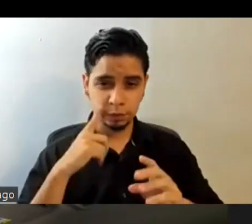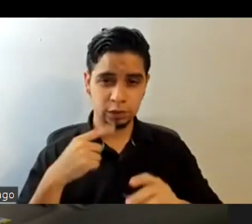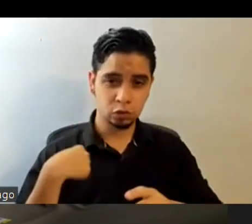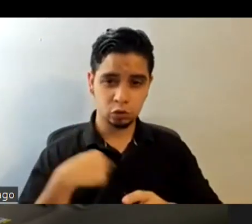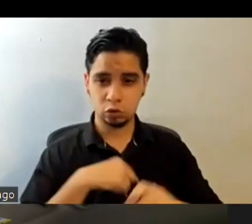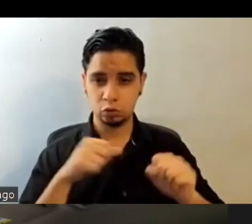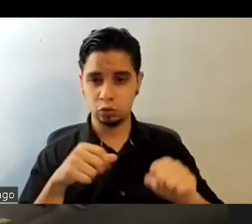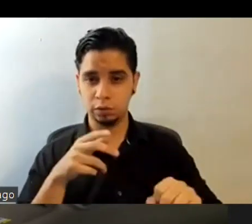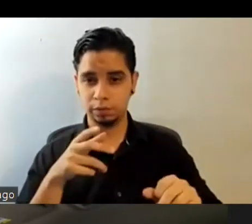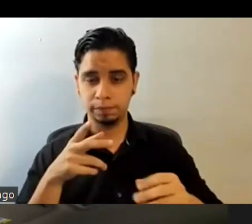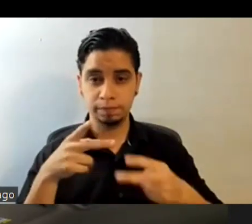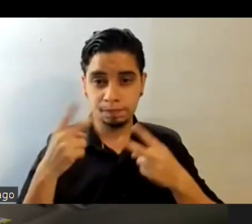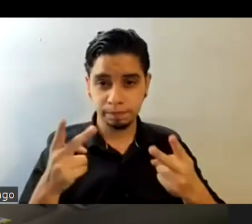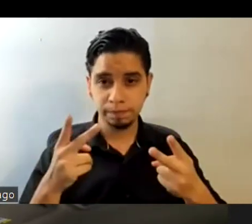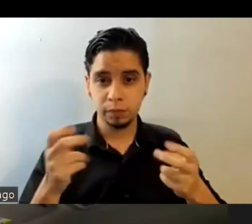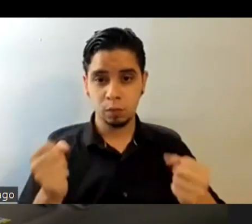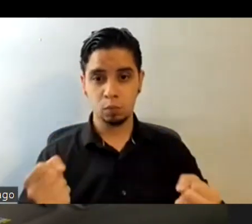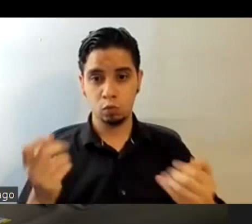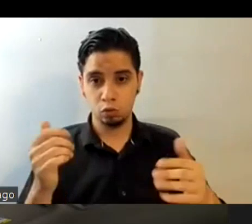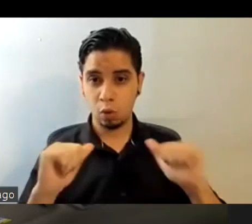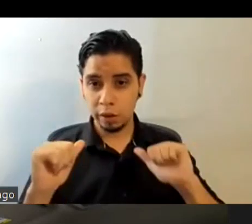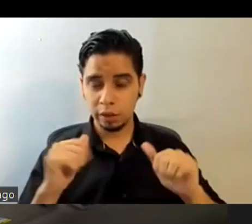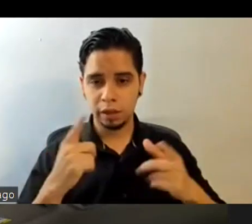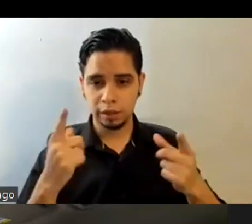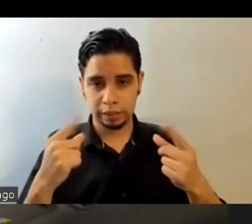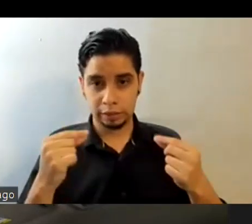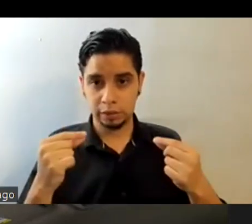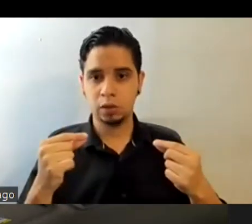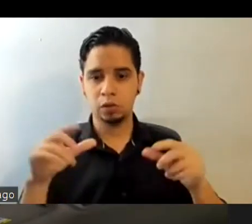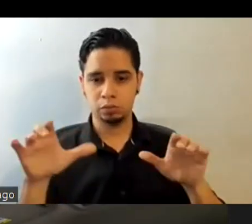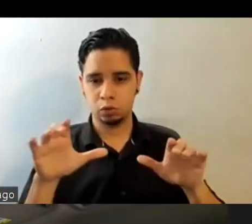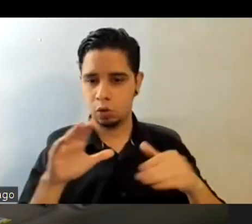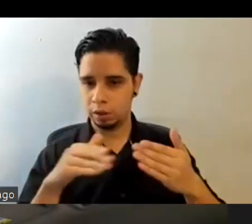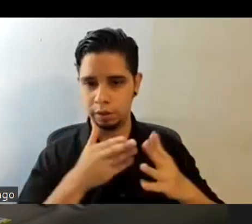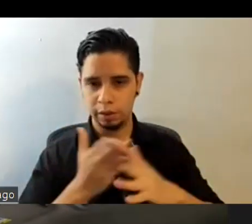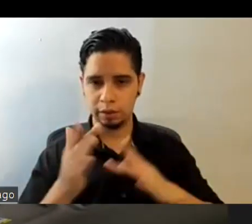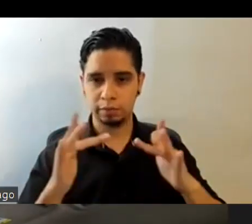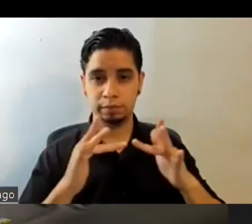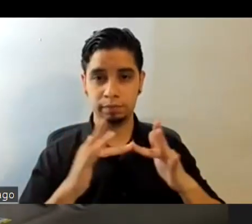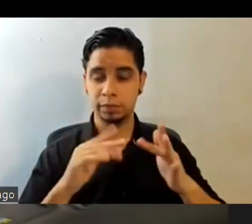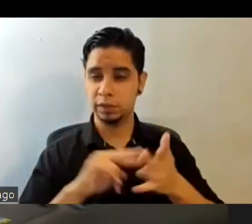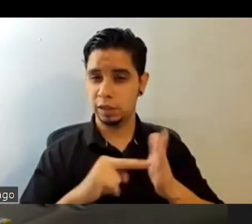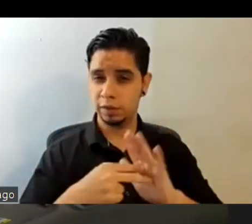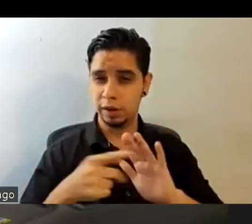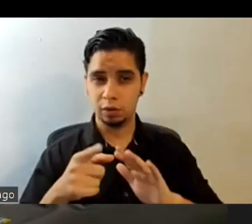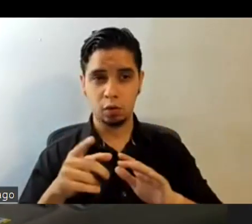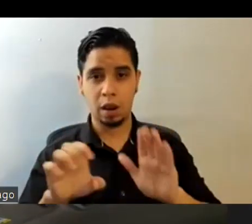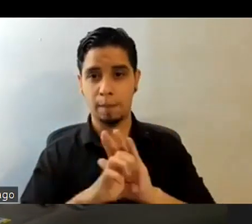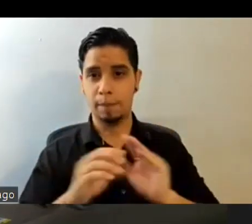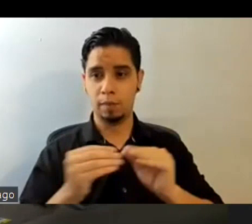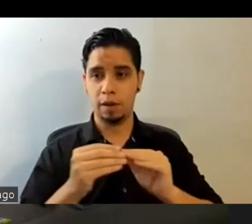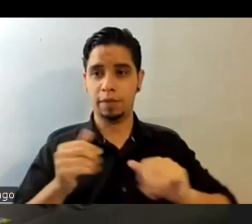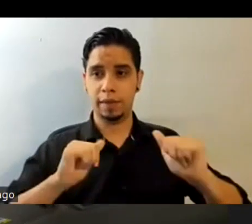pudiéramos visitarlos. Y muchos artistas dieron sus conciertos a través de estas plataformas. Así que ese es un ejemplo más de arte fusión. Sí,